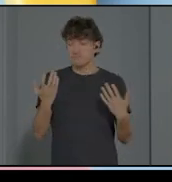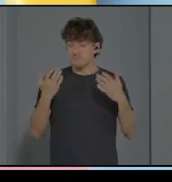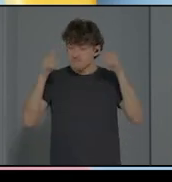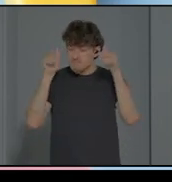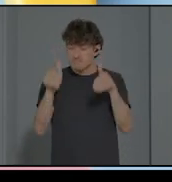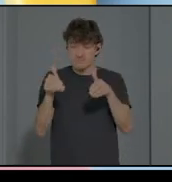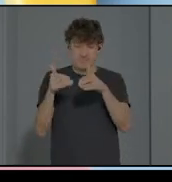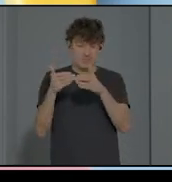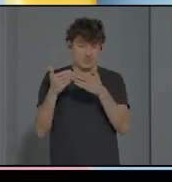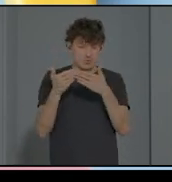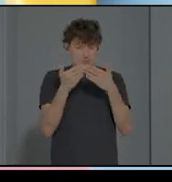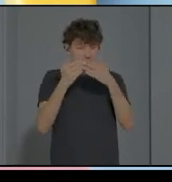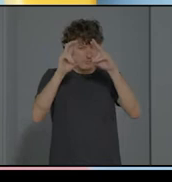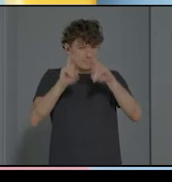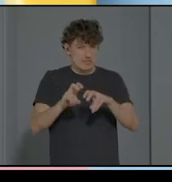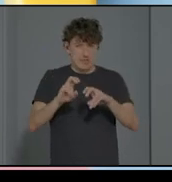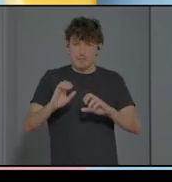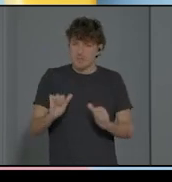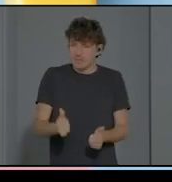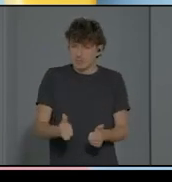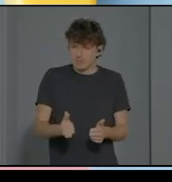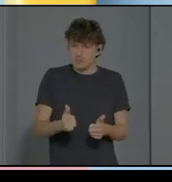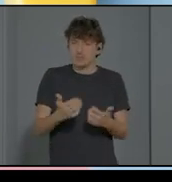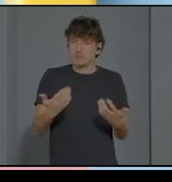hicimos un estudio, pusimos en una jaula